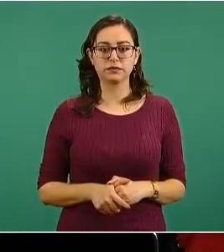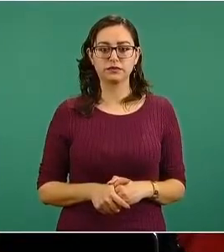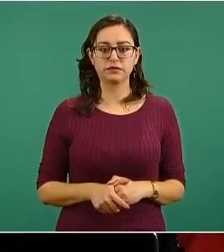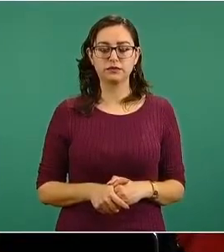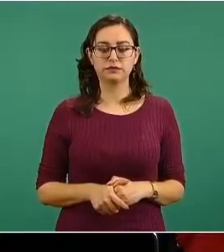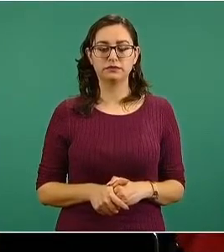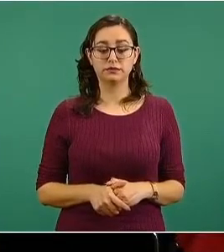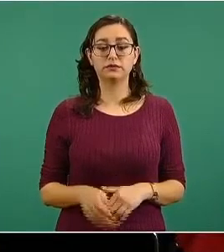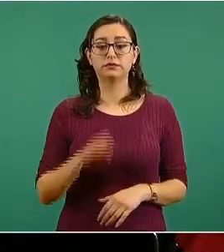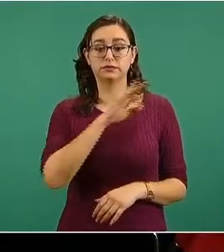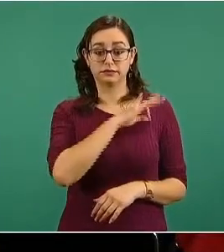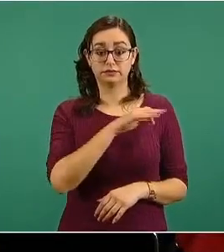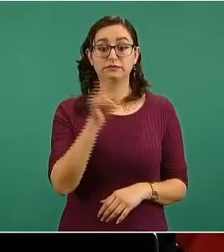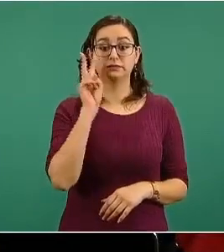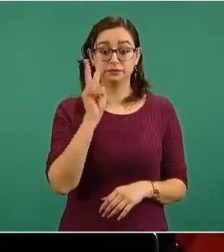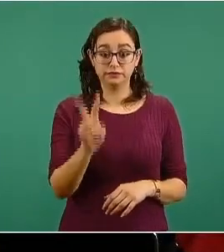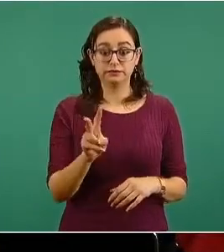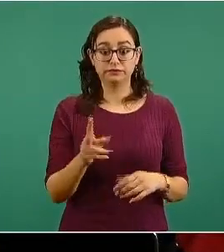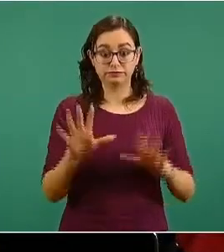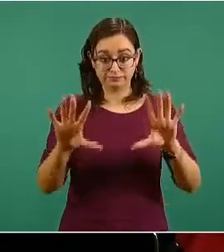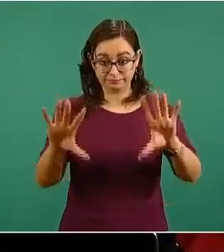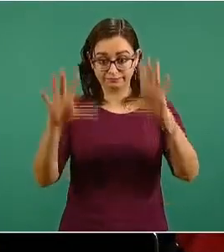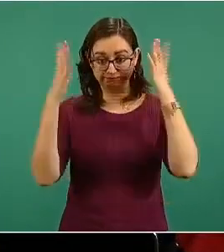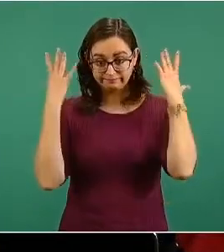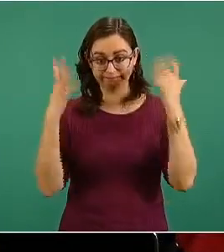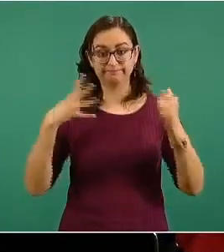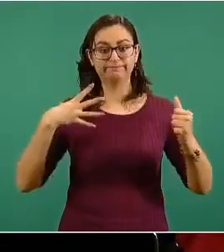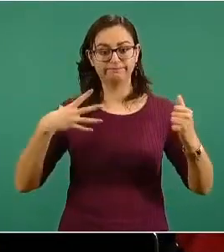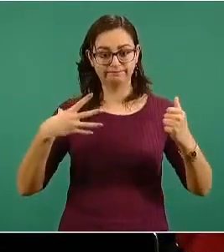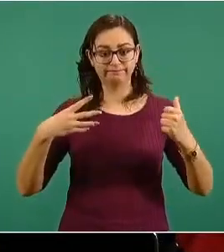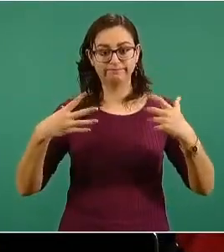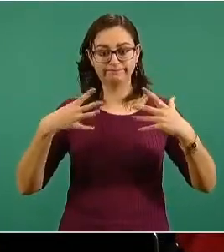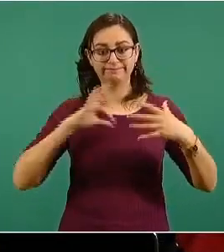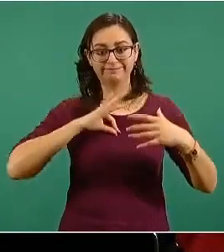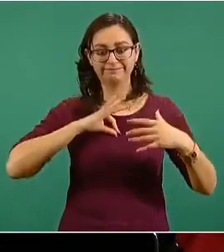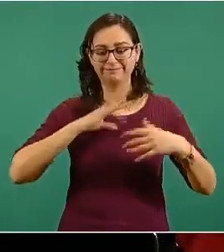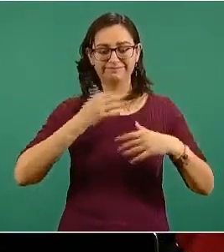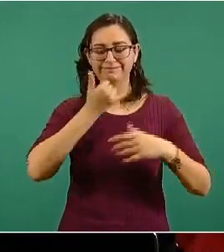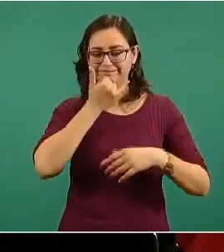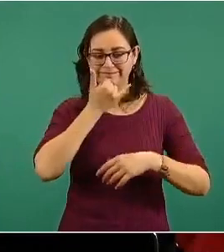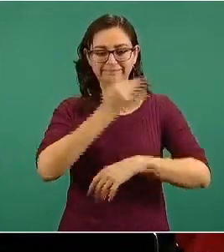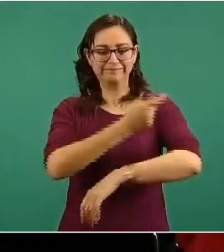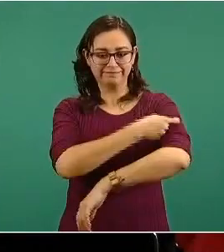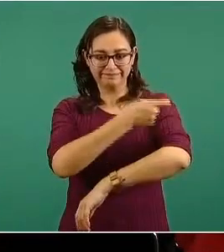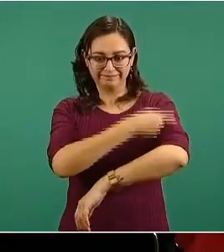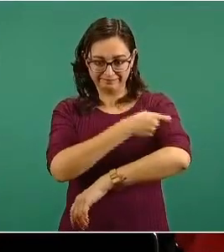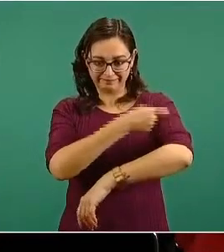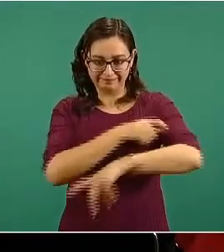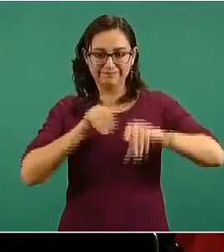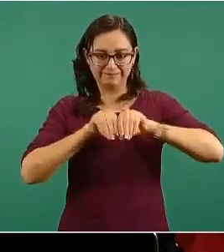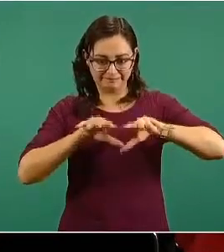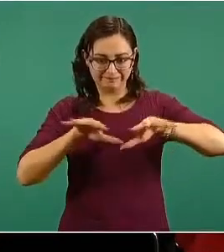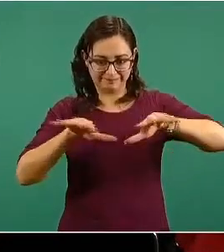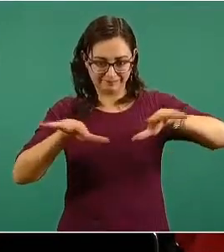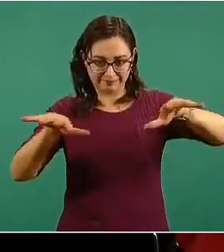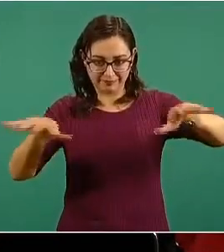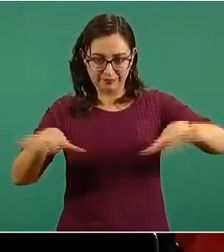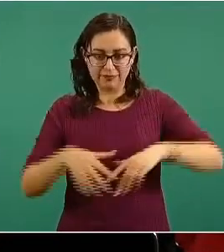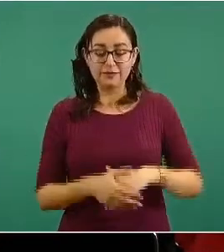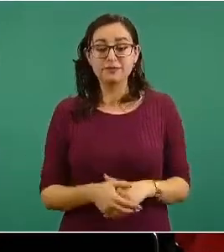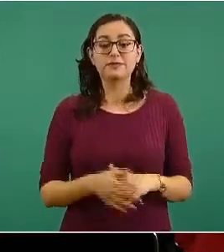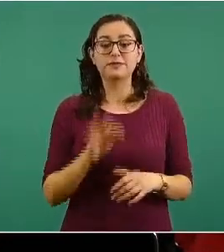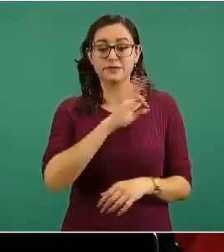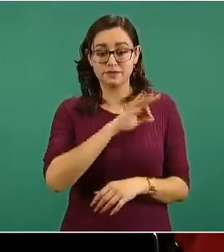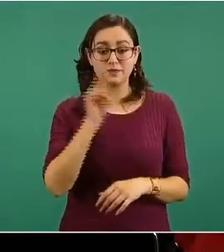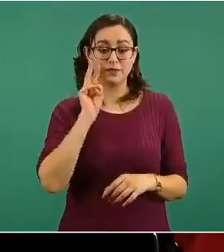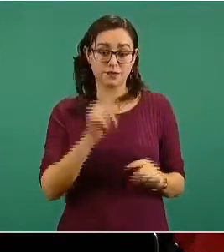Aquí se ve cómo cambia la velocidad y notarán cómo en cada tarde mostramos esta inclinación de la curva